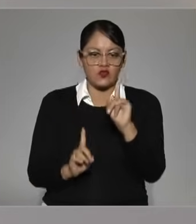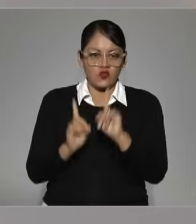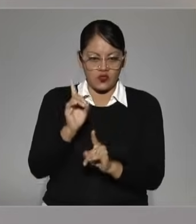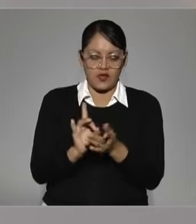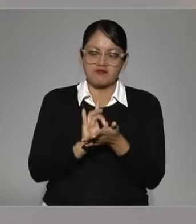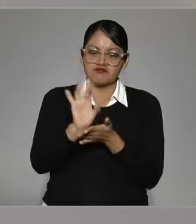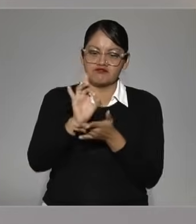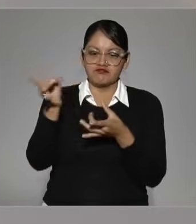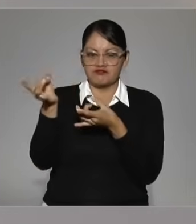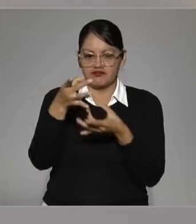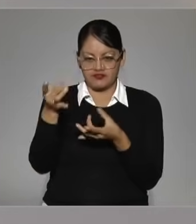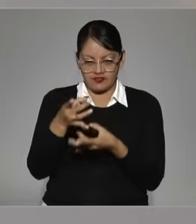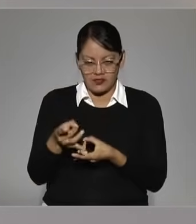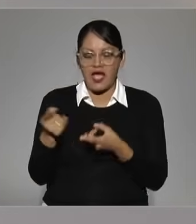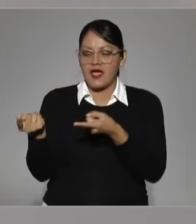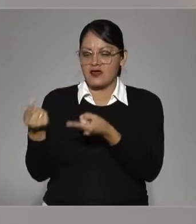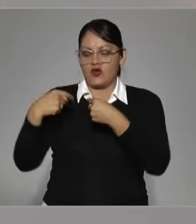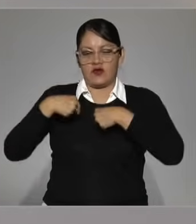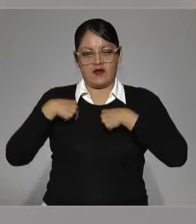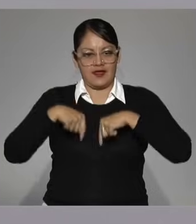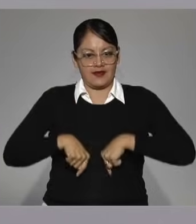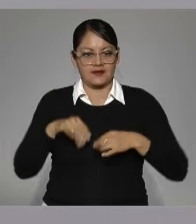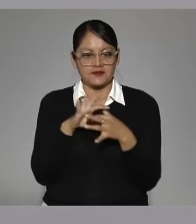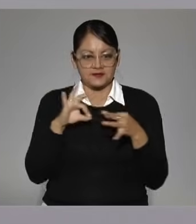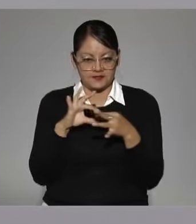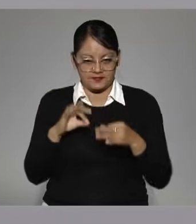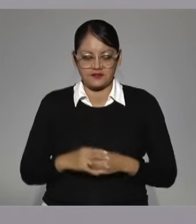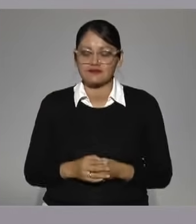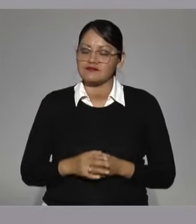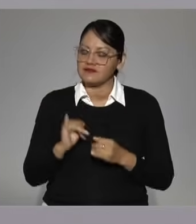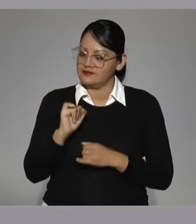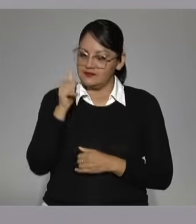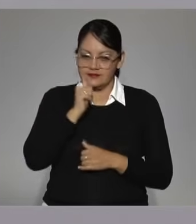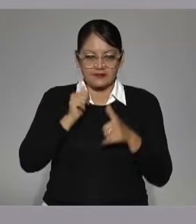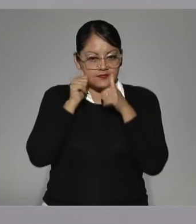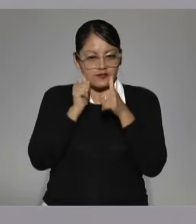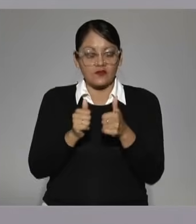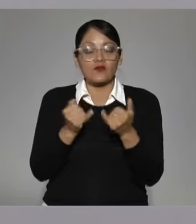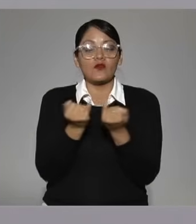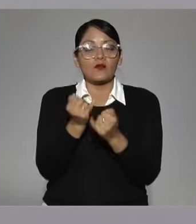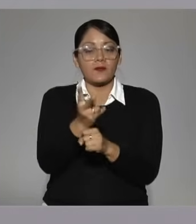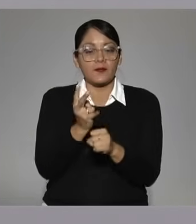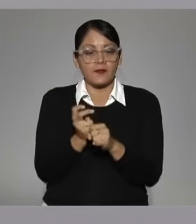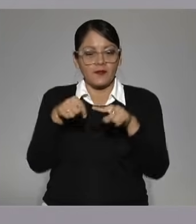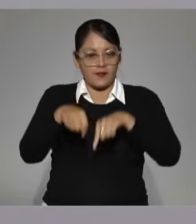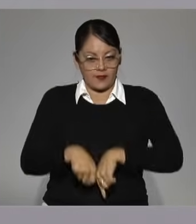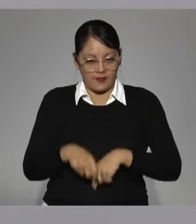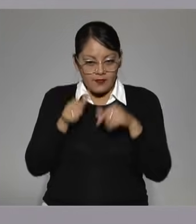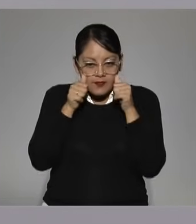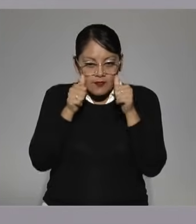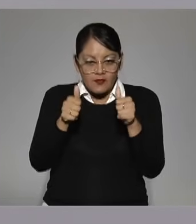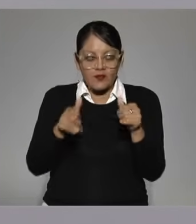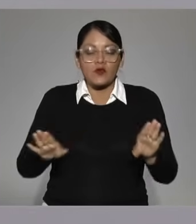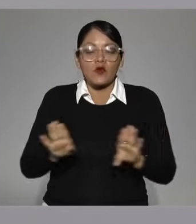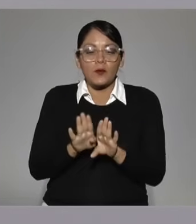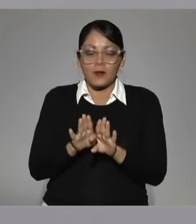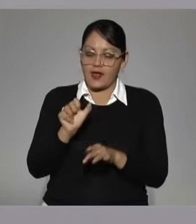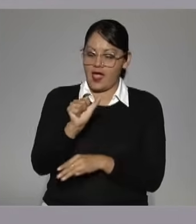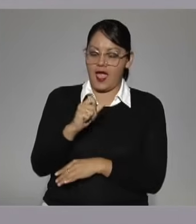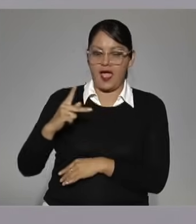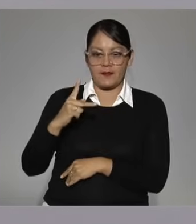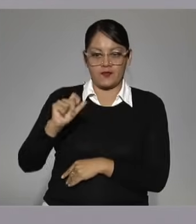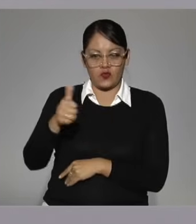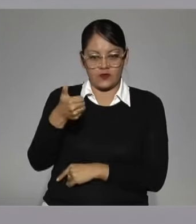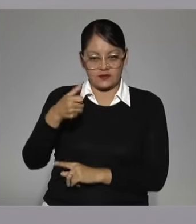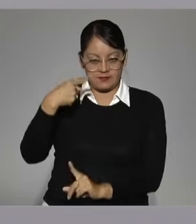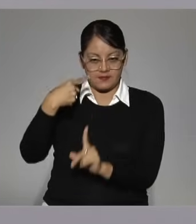llegar aquí al panel, Leti. Así es, vamos a estar muy pendientes de ellos. También los invitamos a que nos vean a través de nuestra aplicación